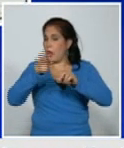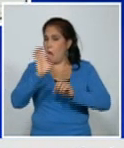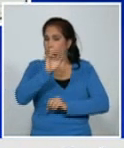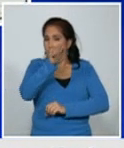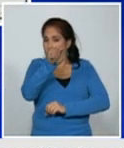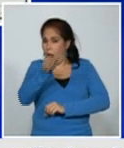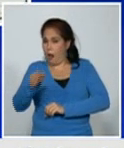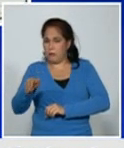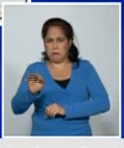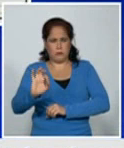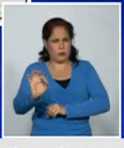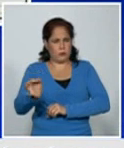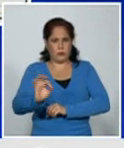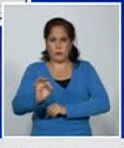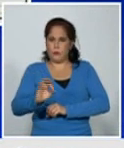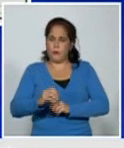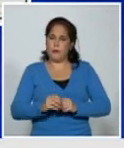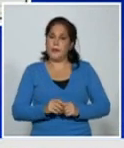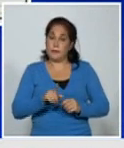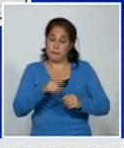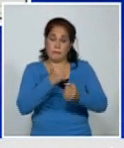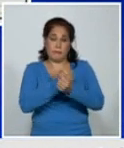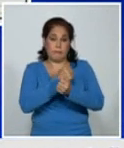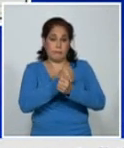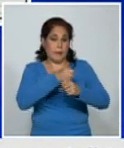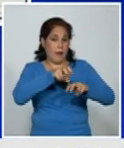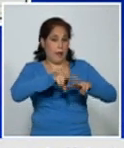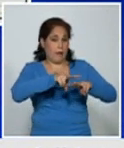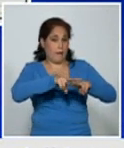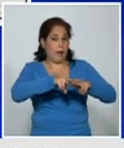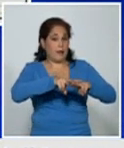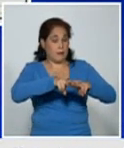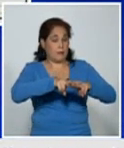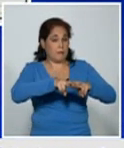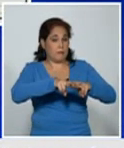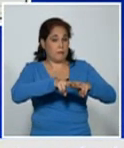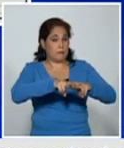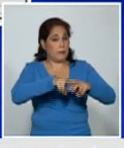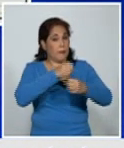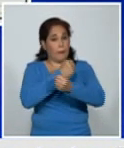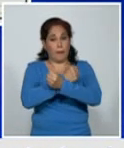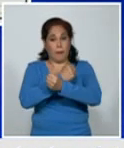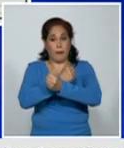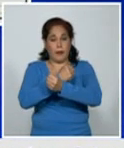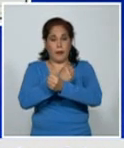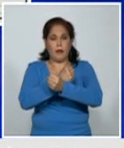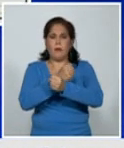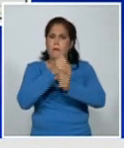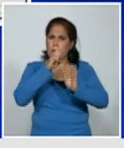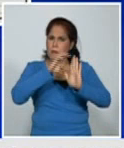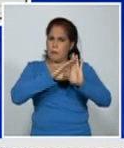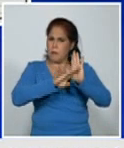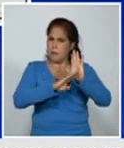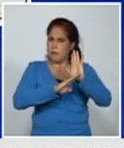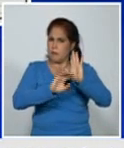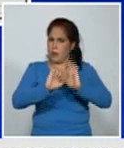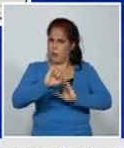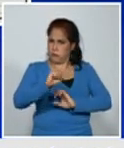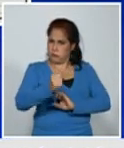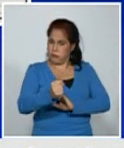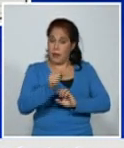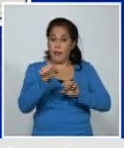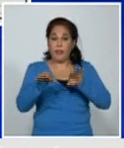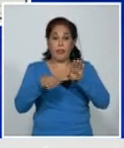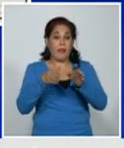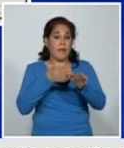reducción, mucho riesgo en la provincia, muchas medidas se adoptan por su